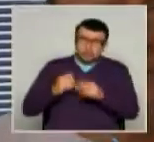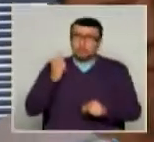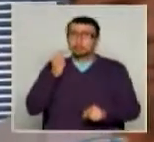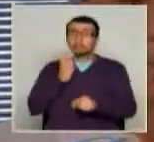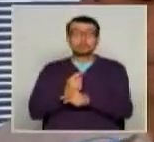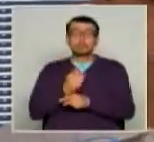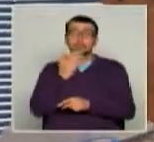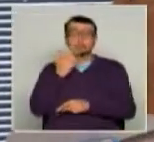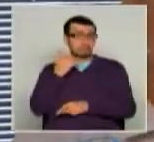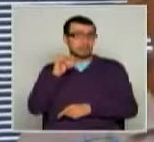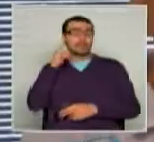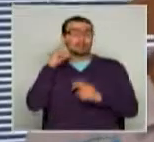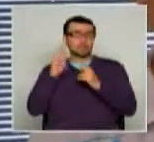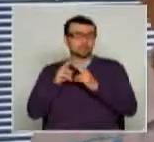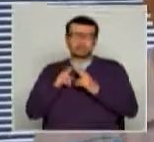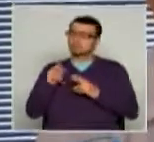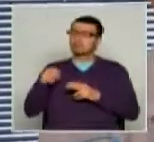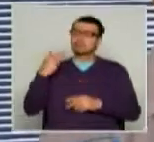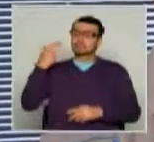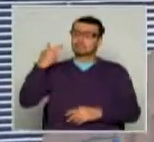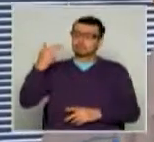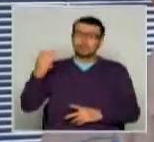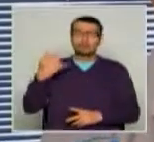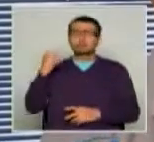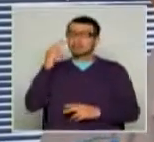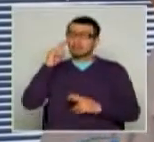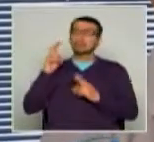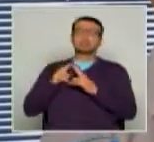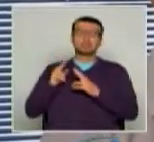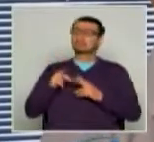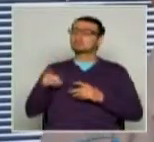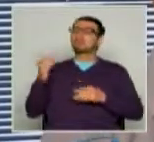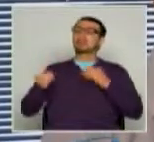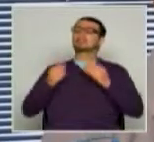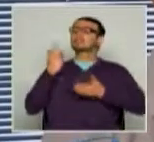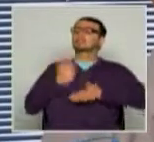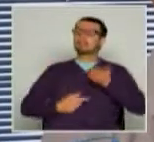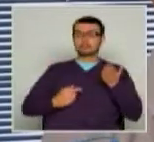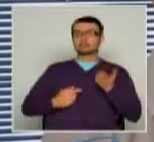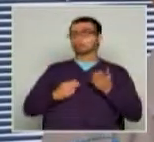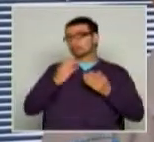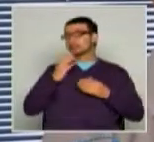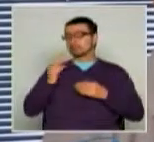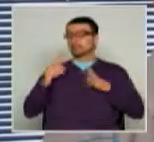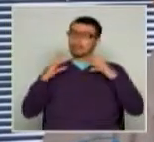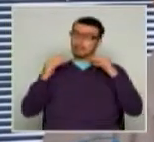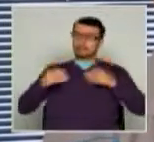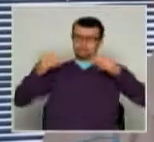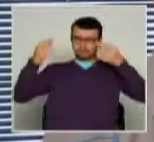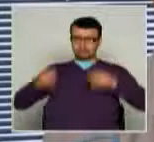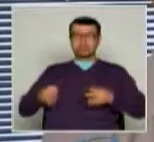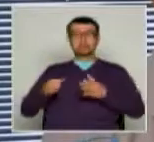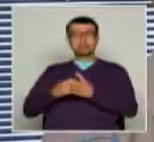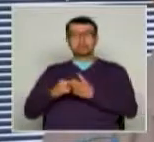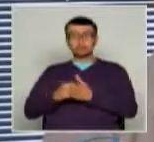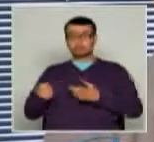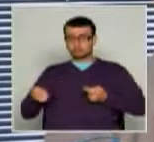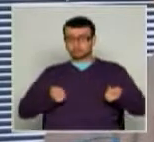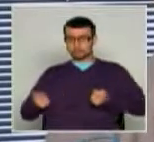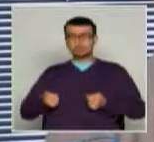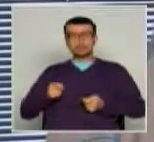Como ya conocemos muy bien la historia de José, sabemos qué hace, en fin, estamos hablando ya directamente de la parte